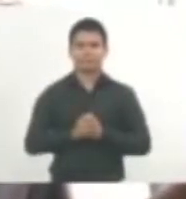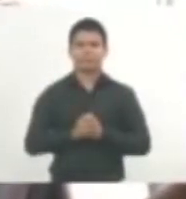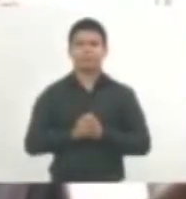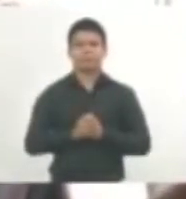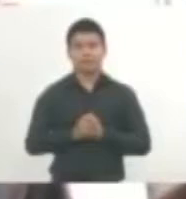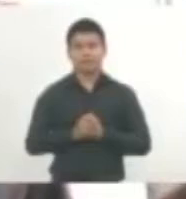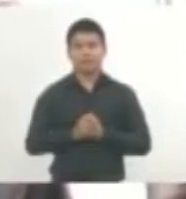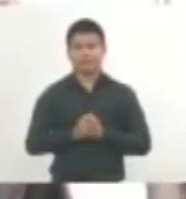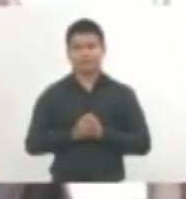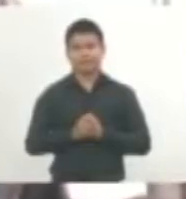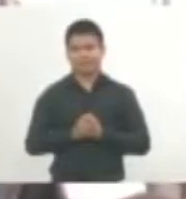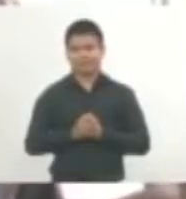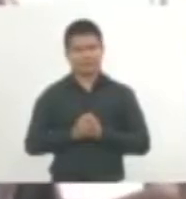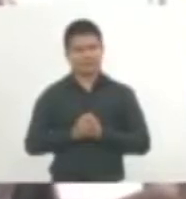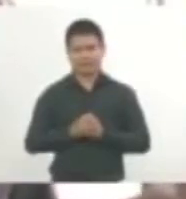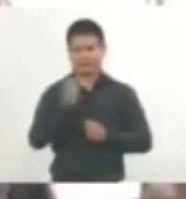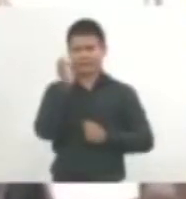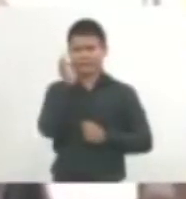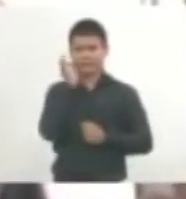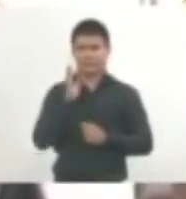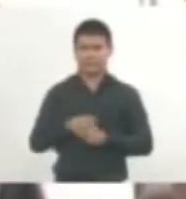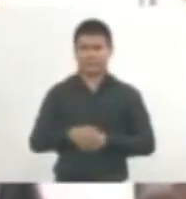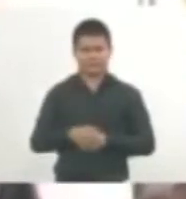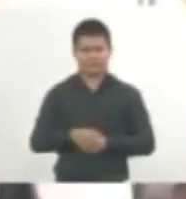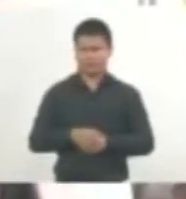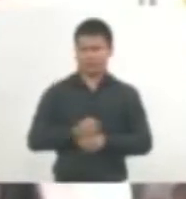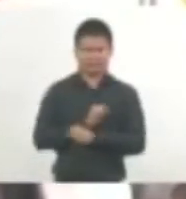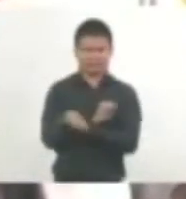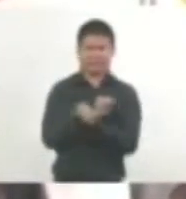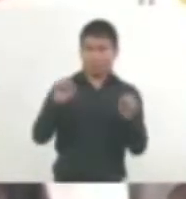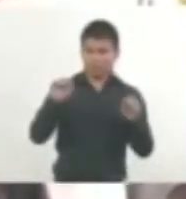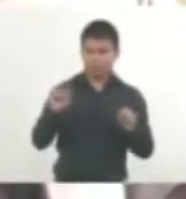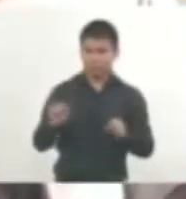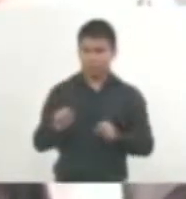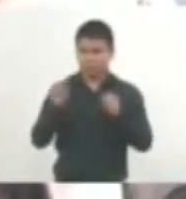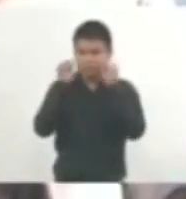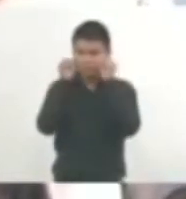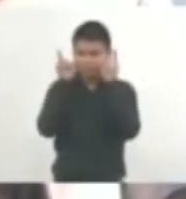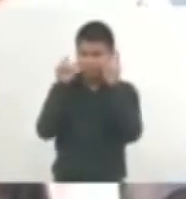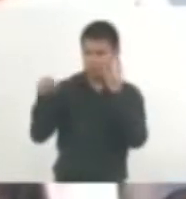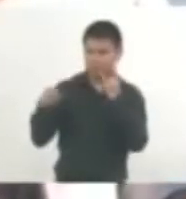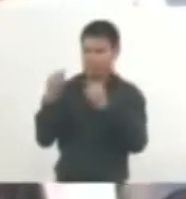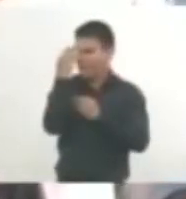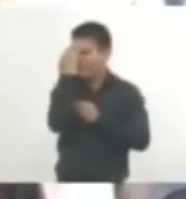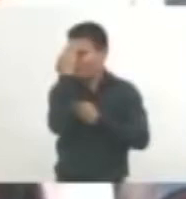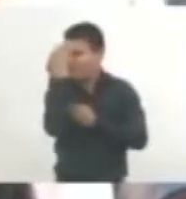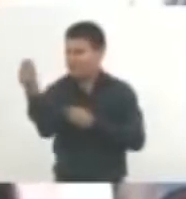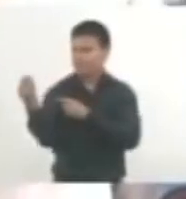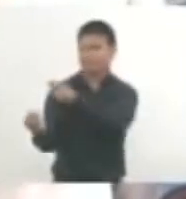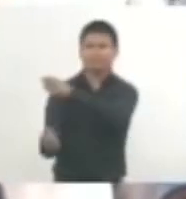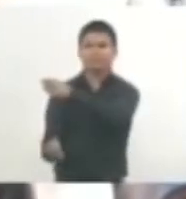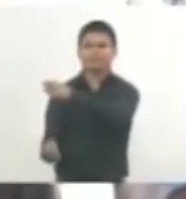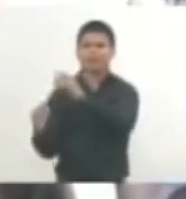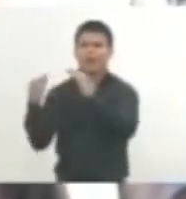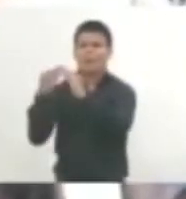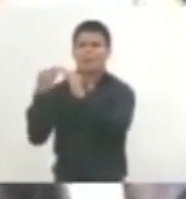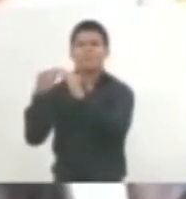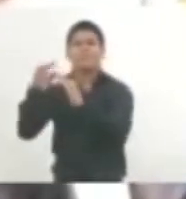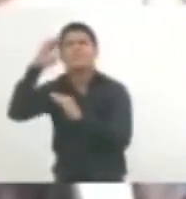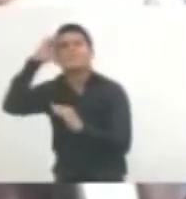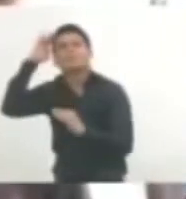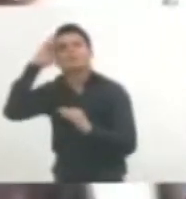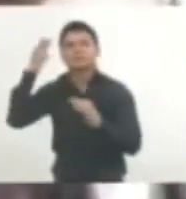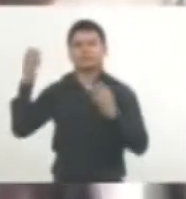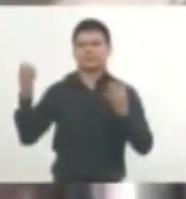Bueno, lo inaudito de esto es que, pues estamos, mire, vean, al lado del comando de la policía. Entonces, si uno que está aquí al lado no